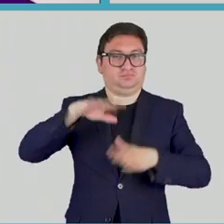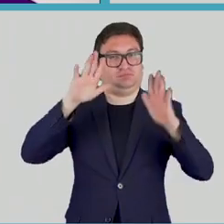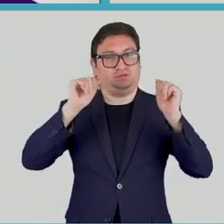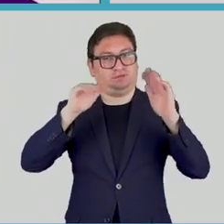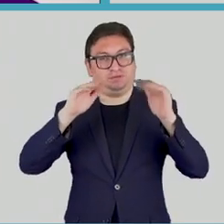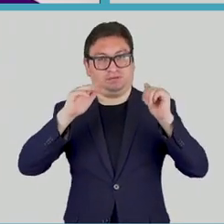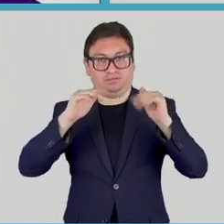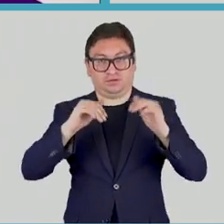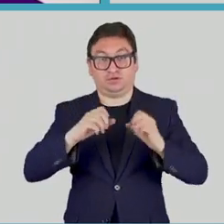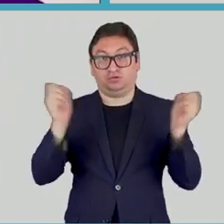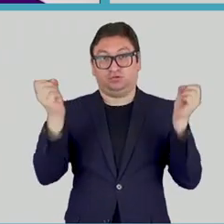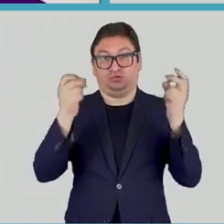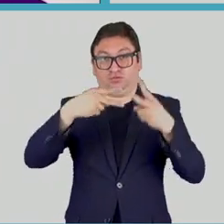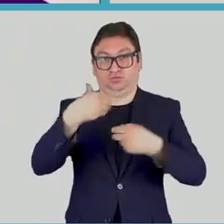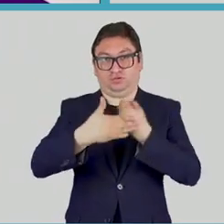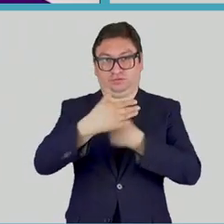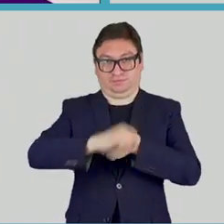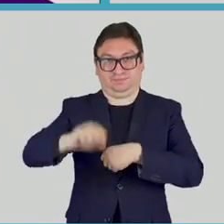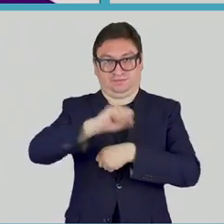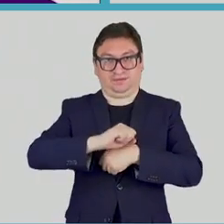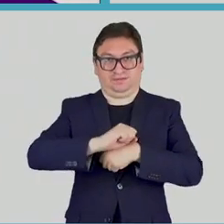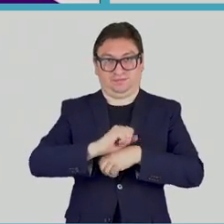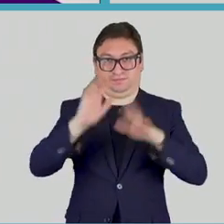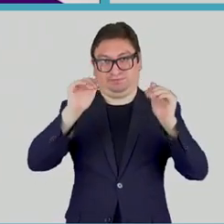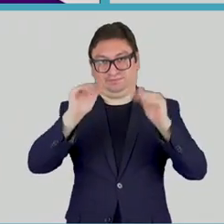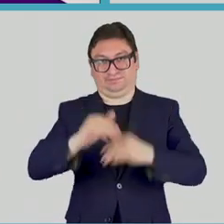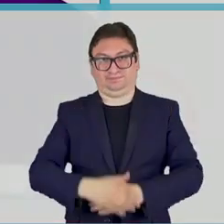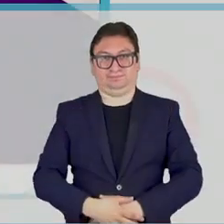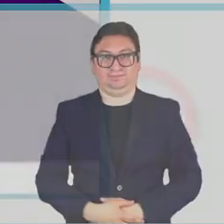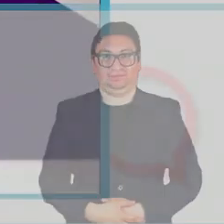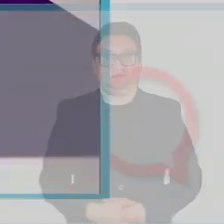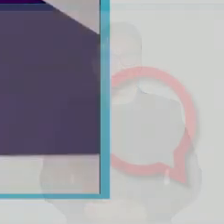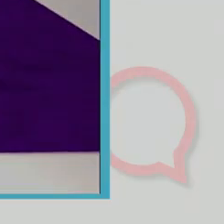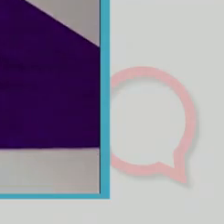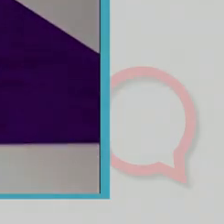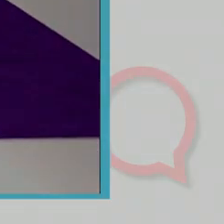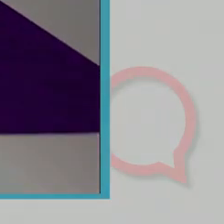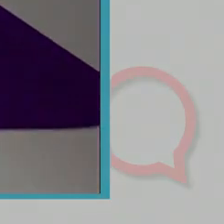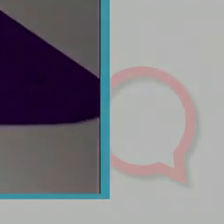nos vamos y nos encontramos la próxima semana hasta la próxima